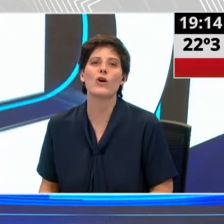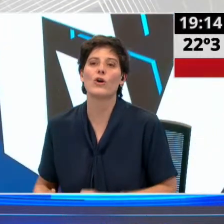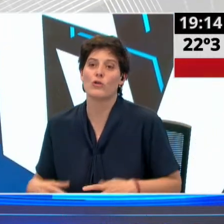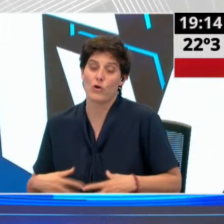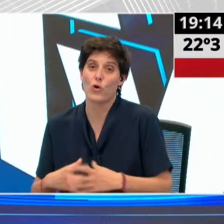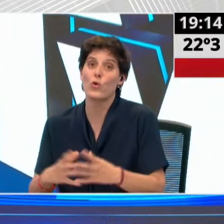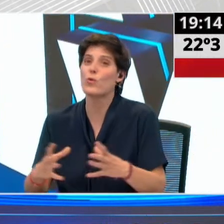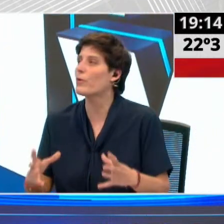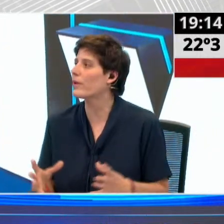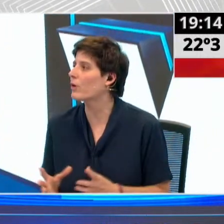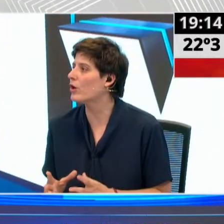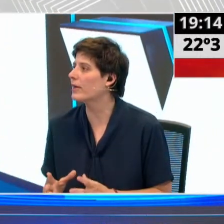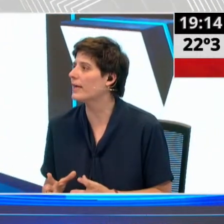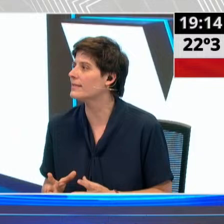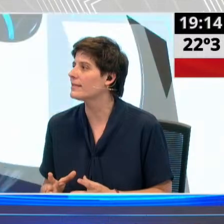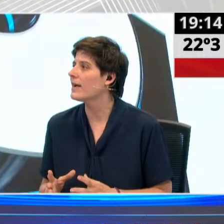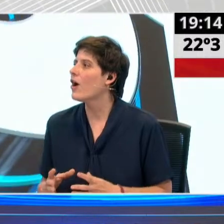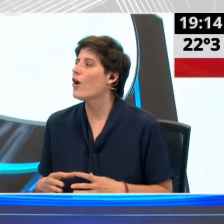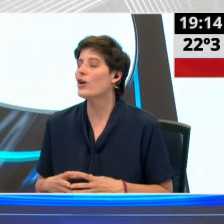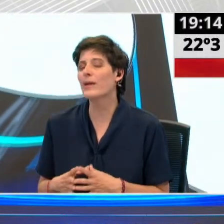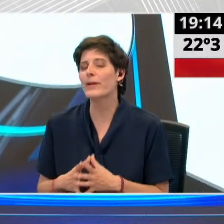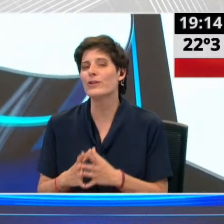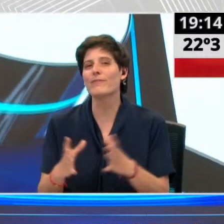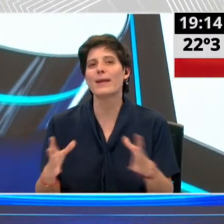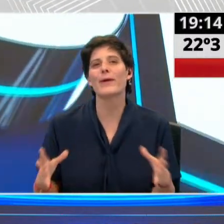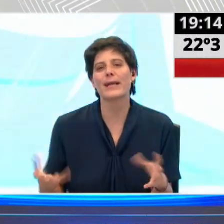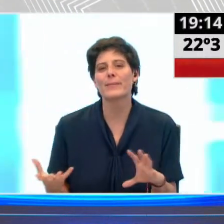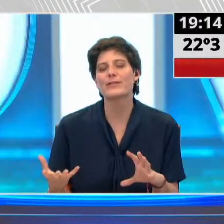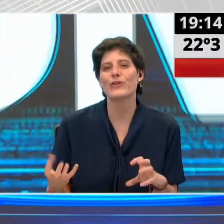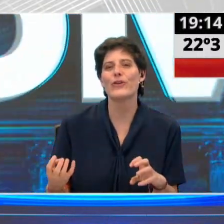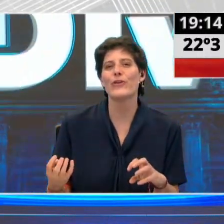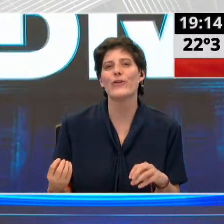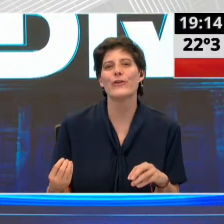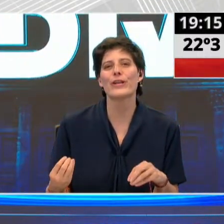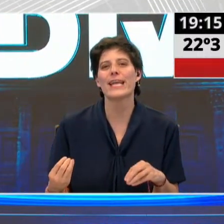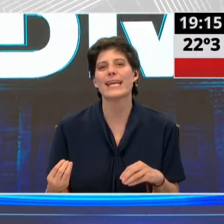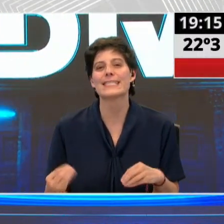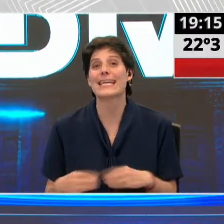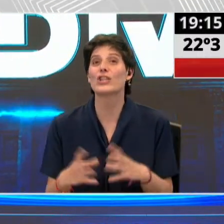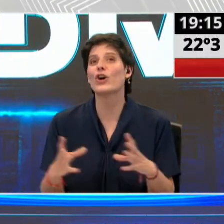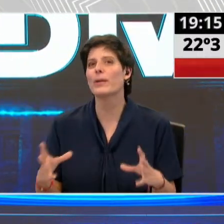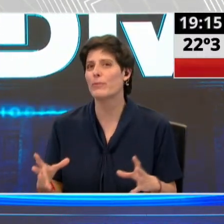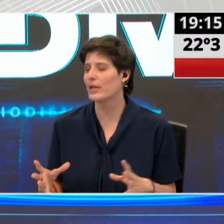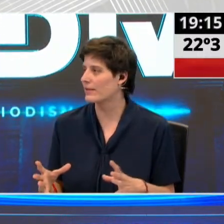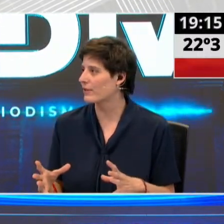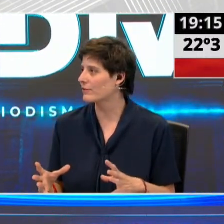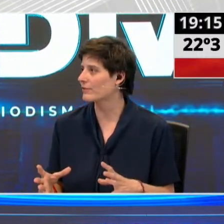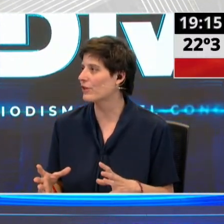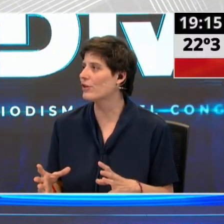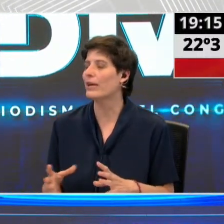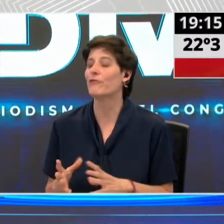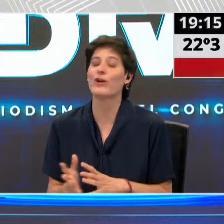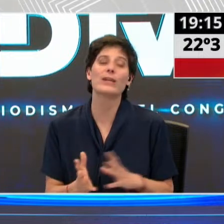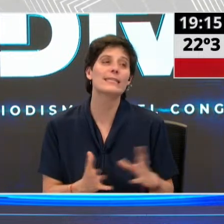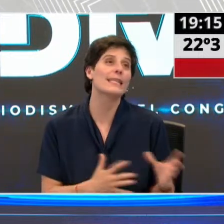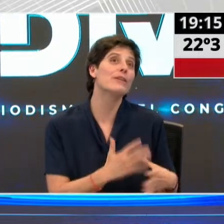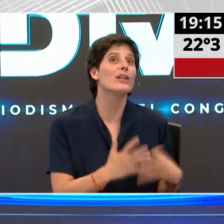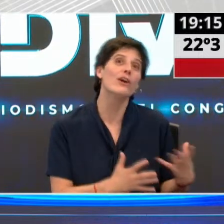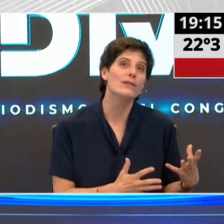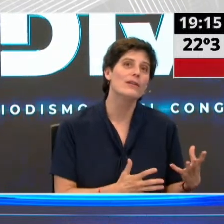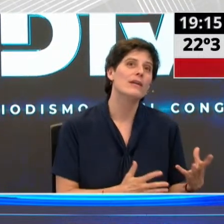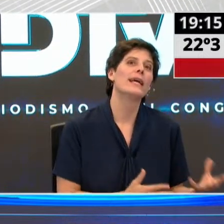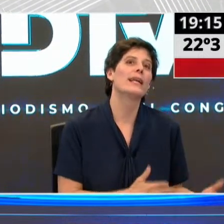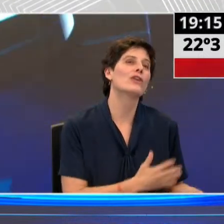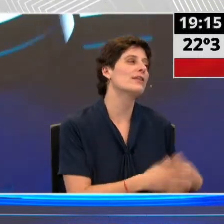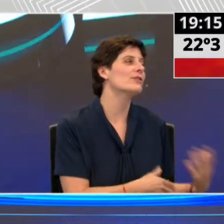interbloques, o grupos de bloques. O también otra palabra que apareció hoy, sectores políticos, ¿no? Que fue lo que se